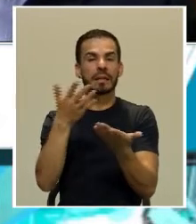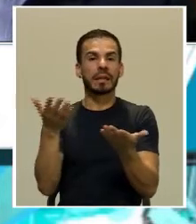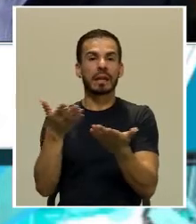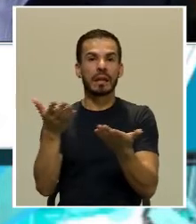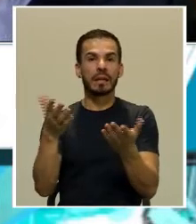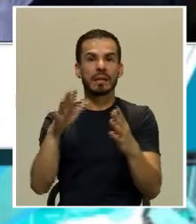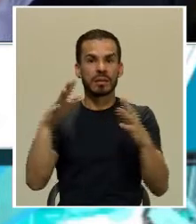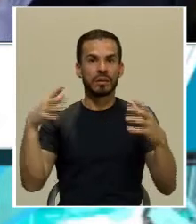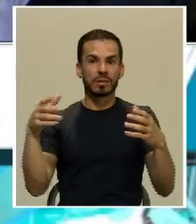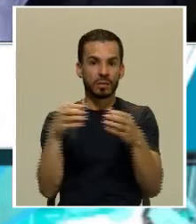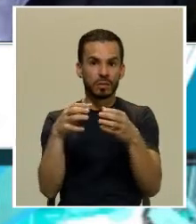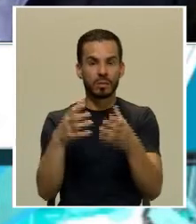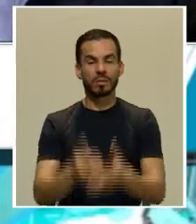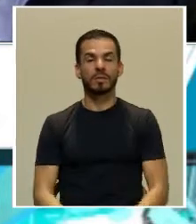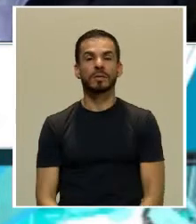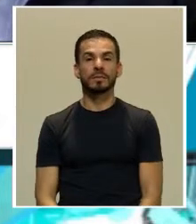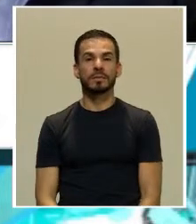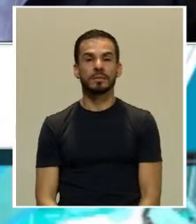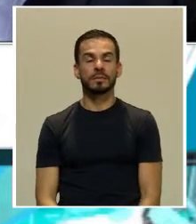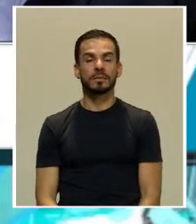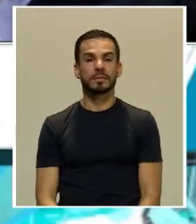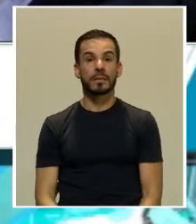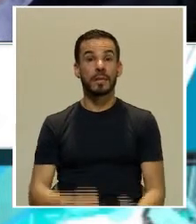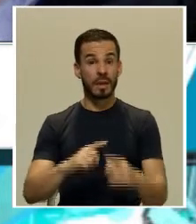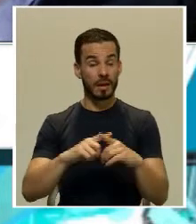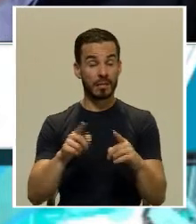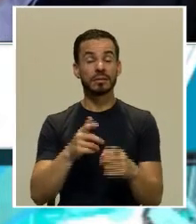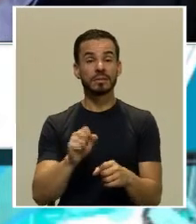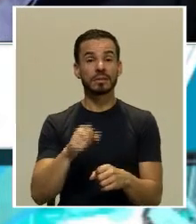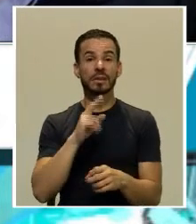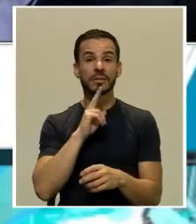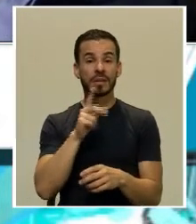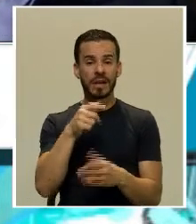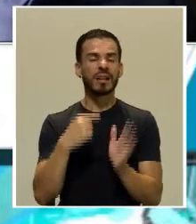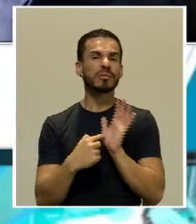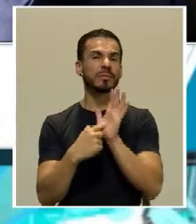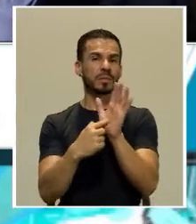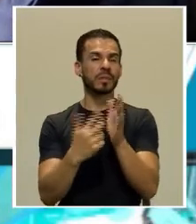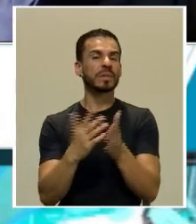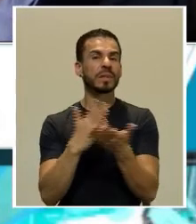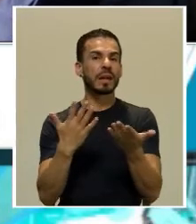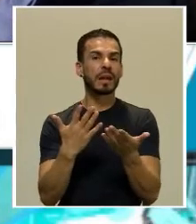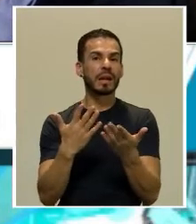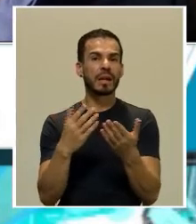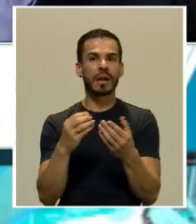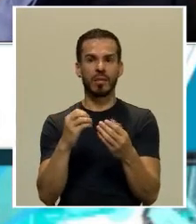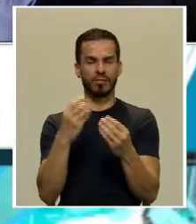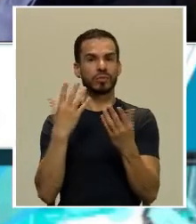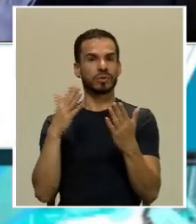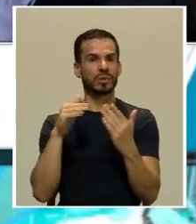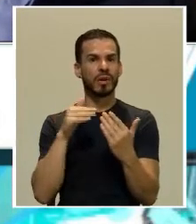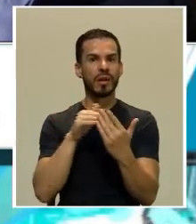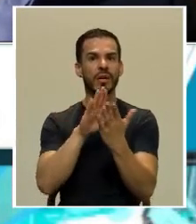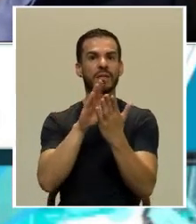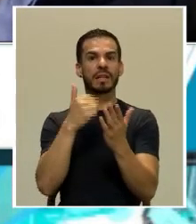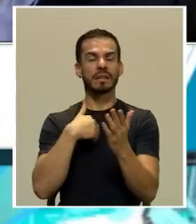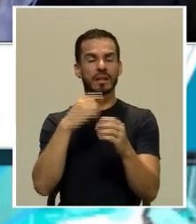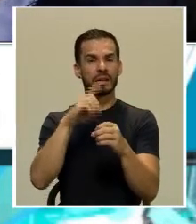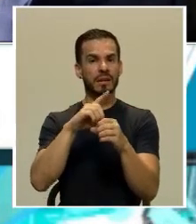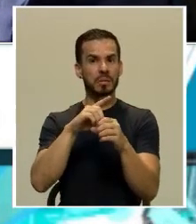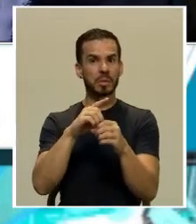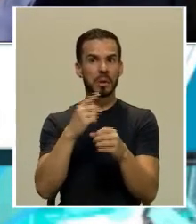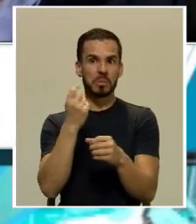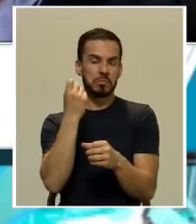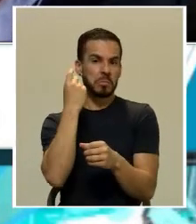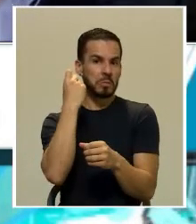estas congregaciones. Pero es cierto, lo que muestra es el grado de enfrentamiento que tienen diputados que hasta